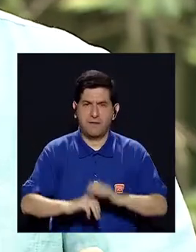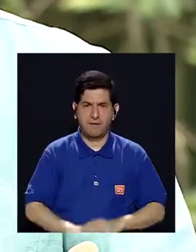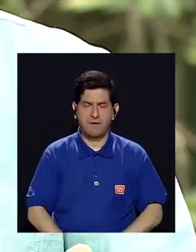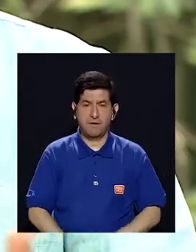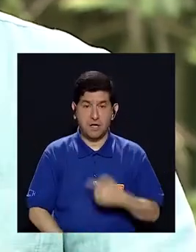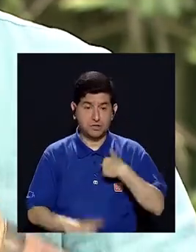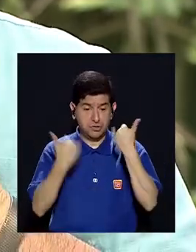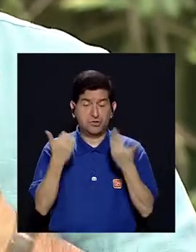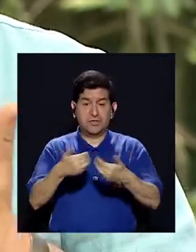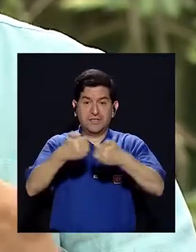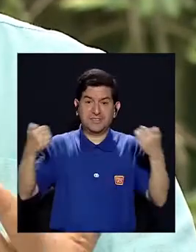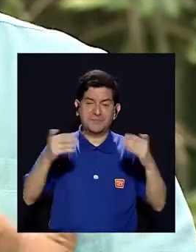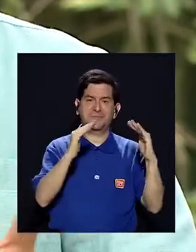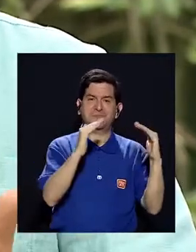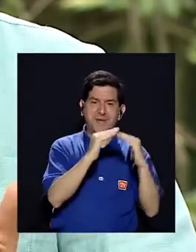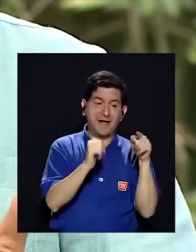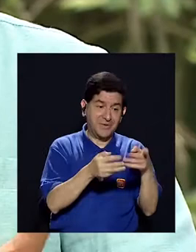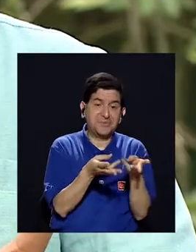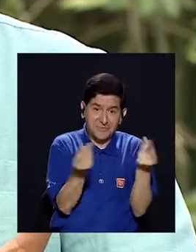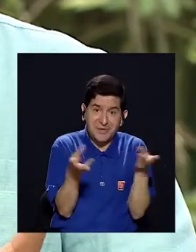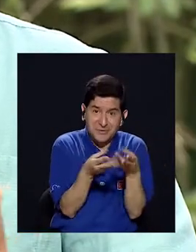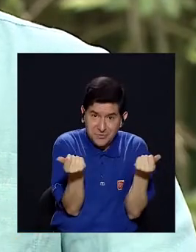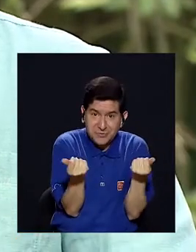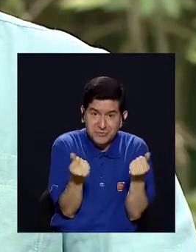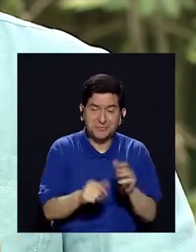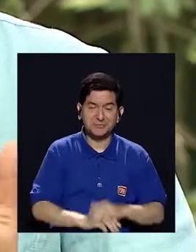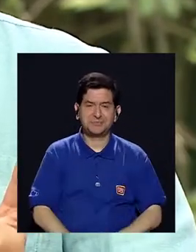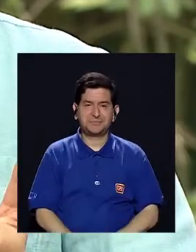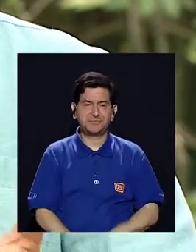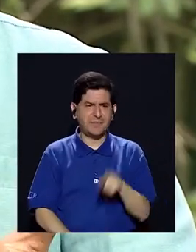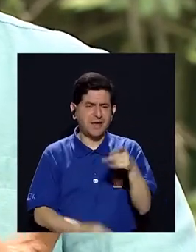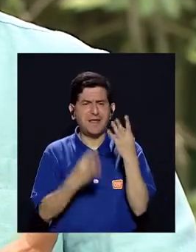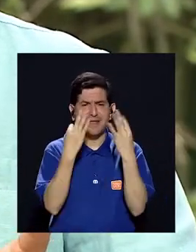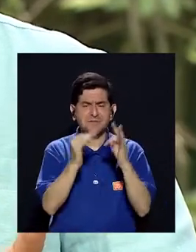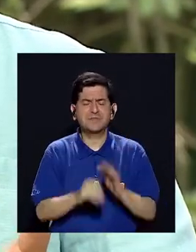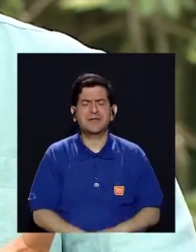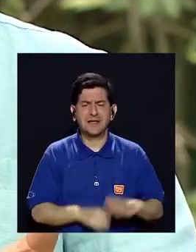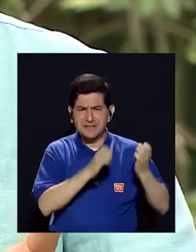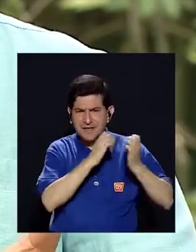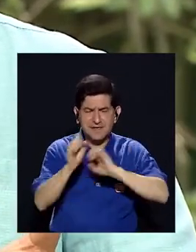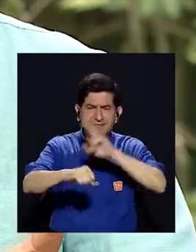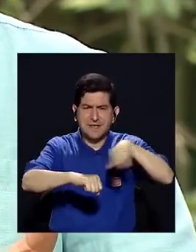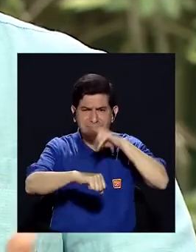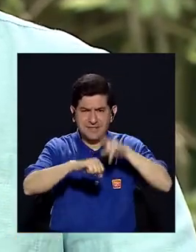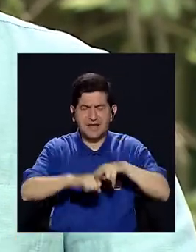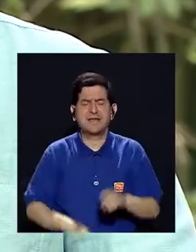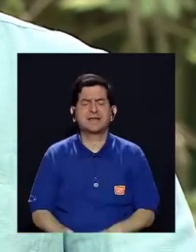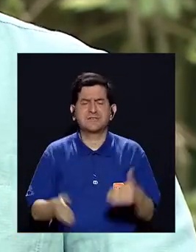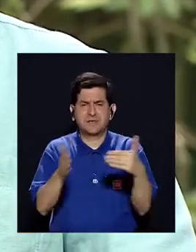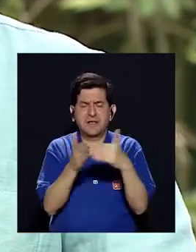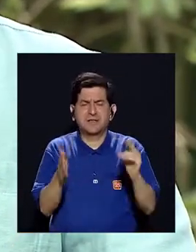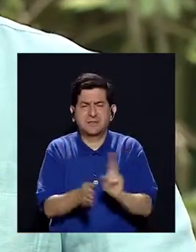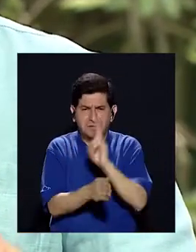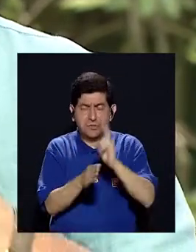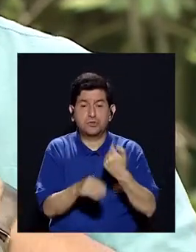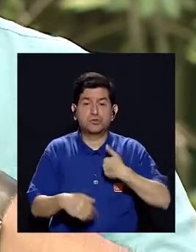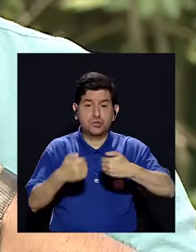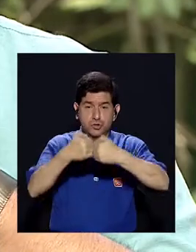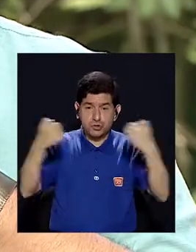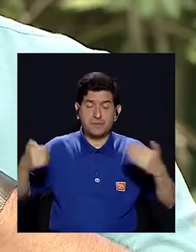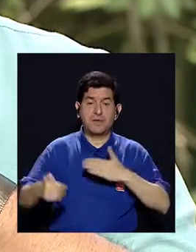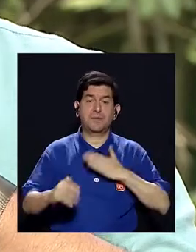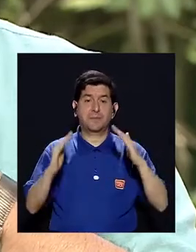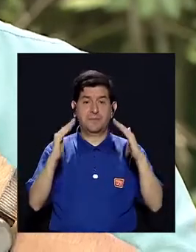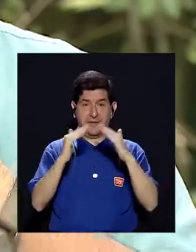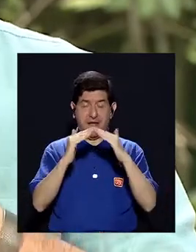calidad si yo la separo en la casa, que es donde se produce? Entonces, eso es lo que trata la Estrategia Nacional de Reciclaje. También, si yo estoy separando